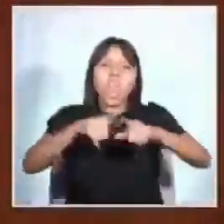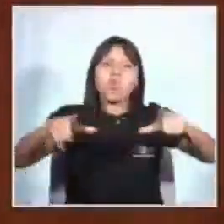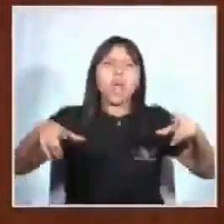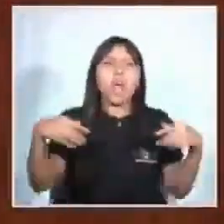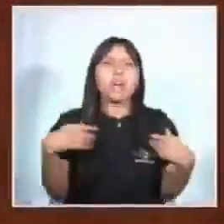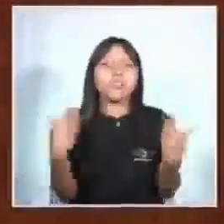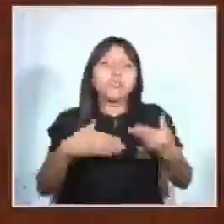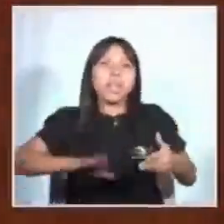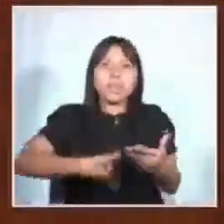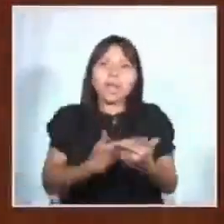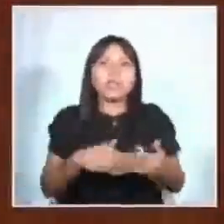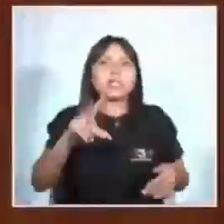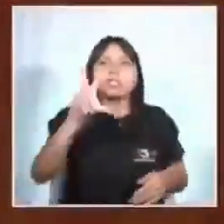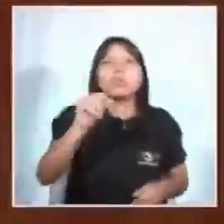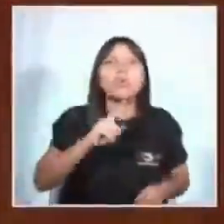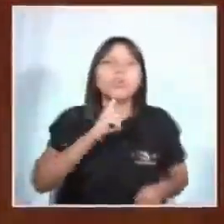no define quién tú eres.